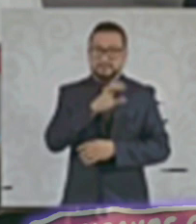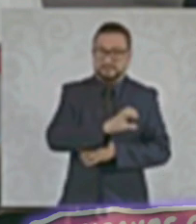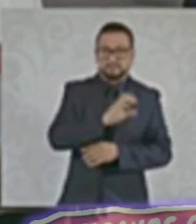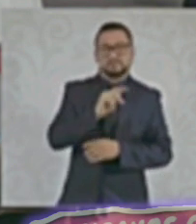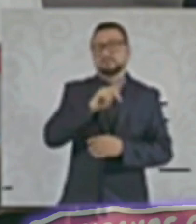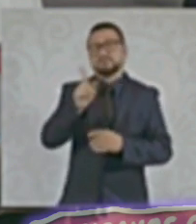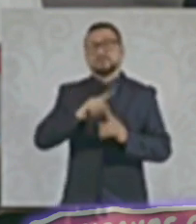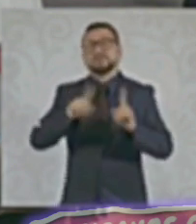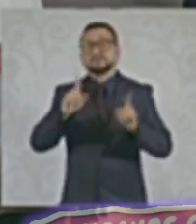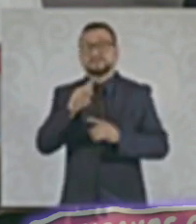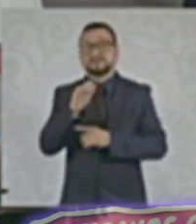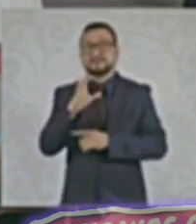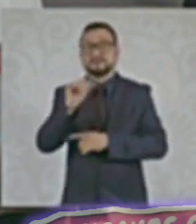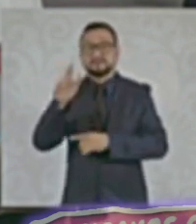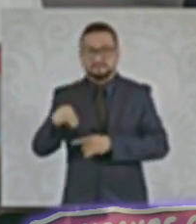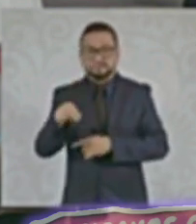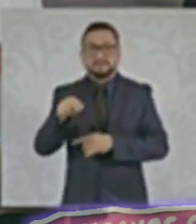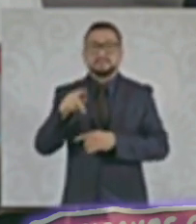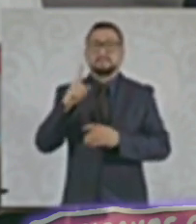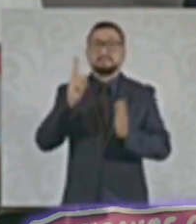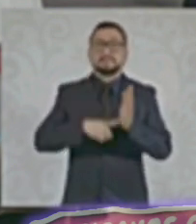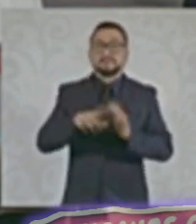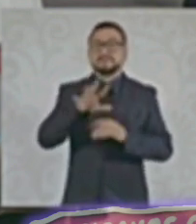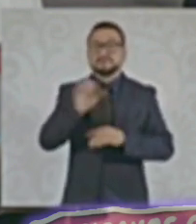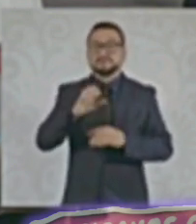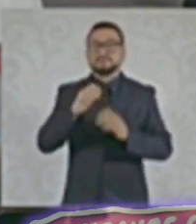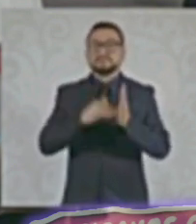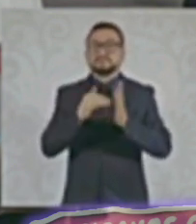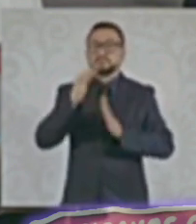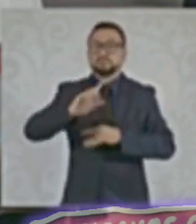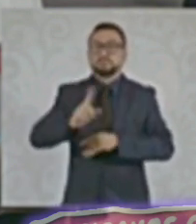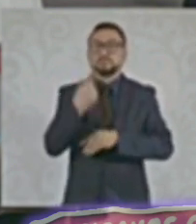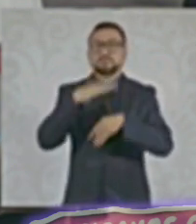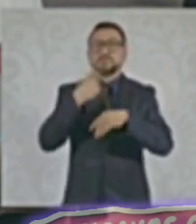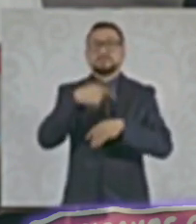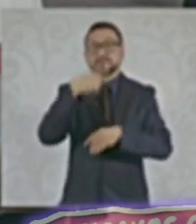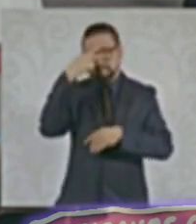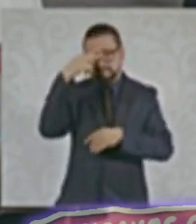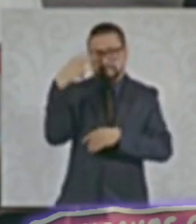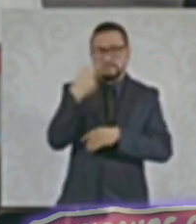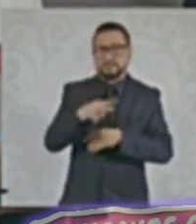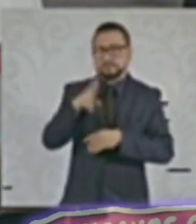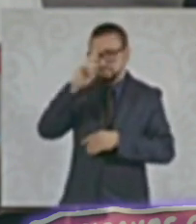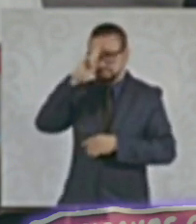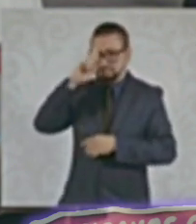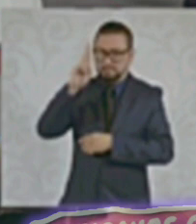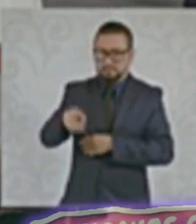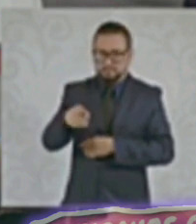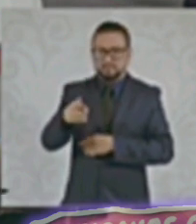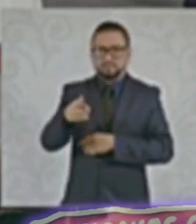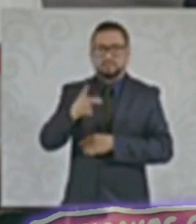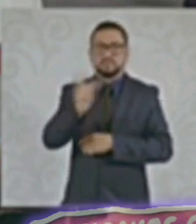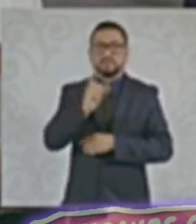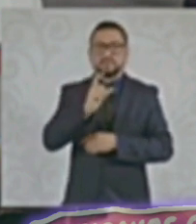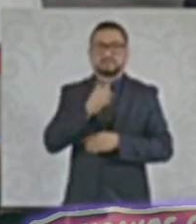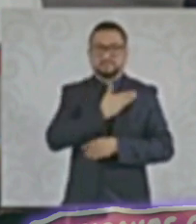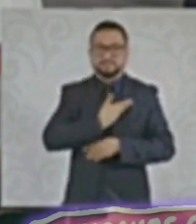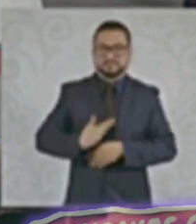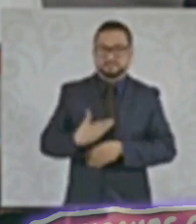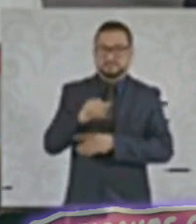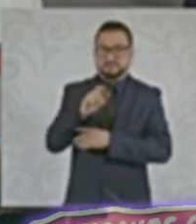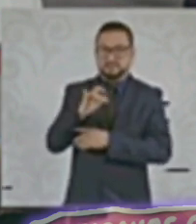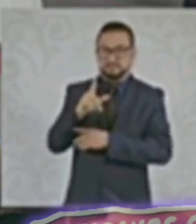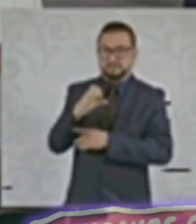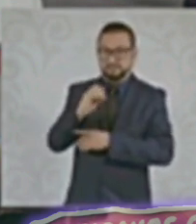Telecán. Y está por más de 1.500 millones de dólares, porque México ya les prohibió, a partir del presidente Andrés Manuel